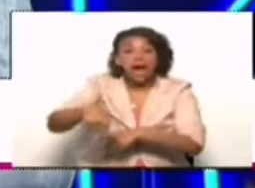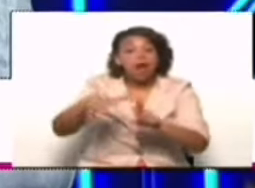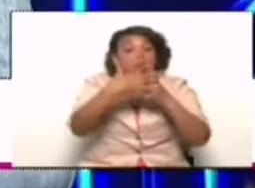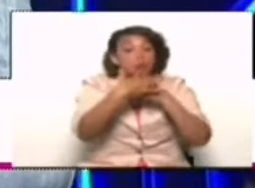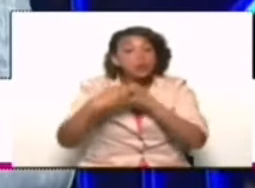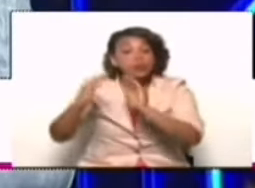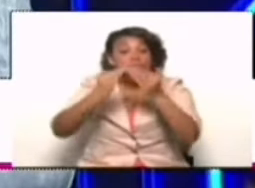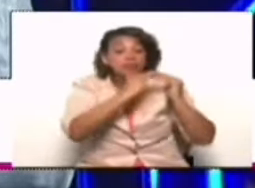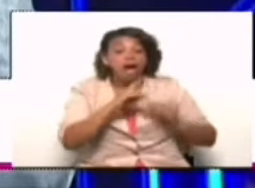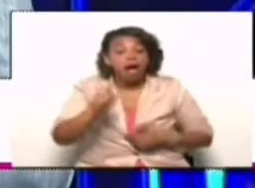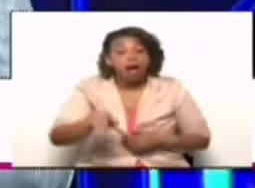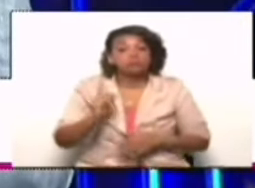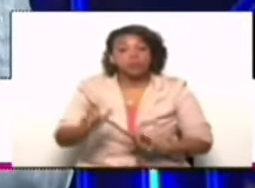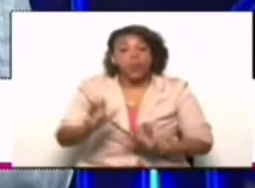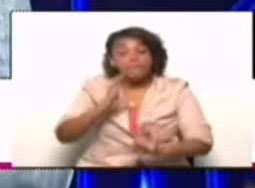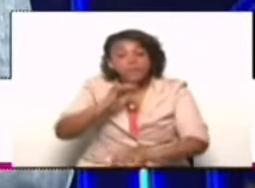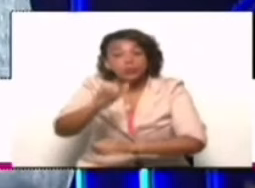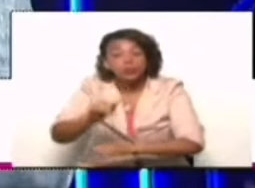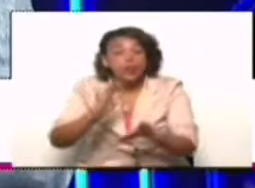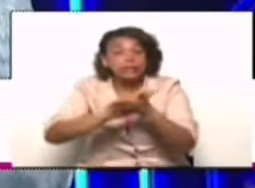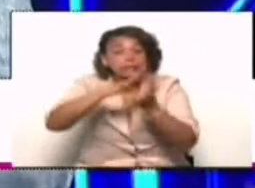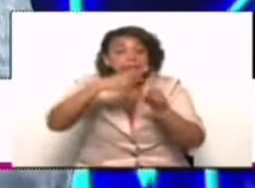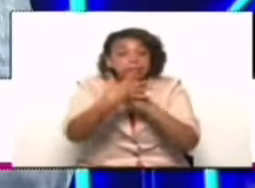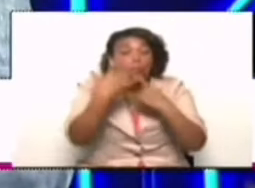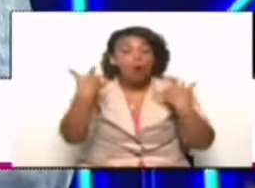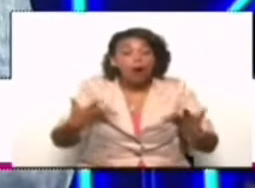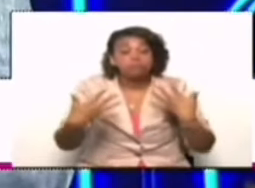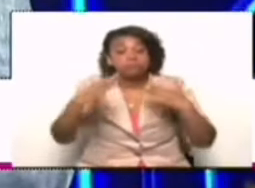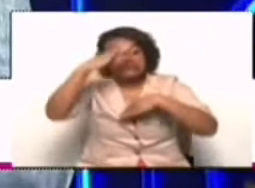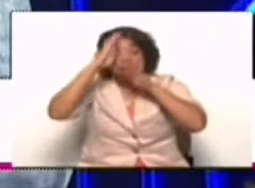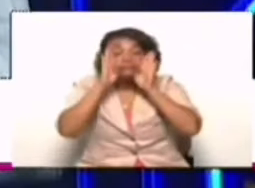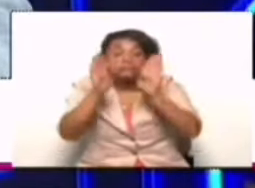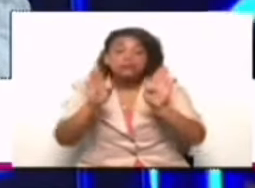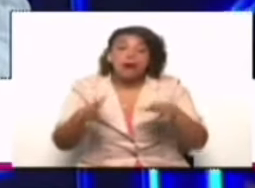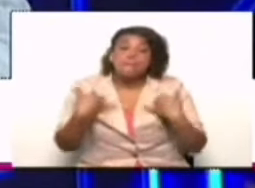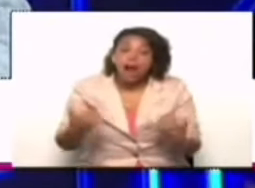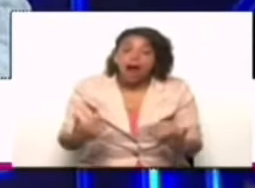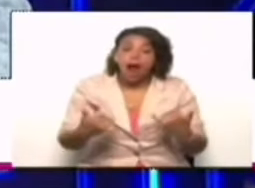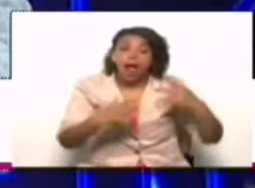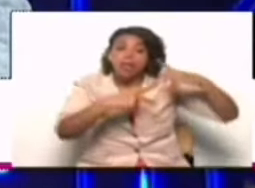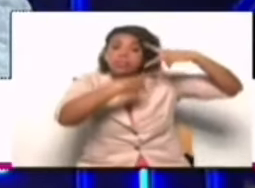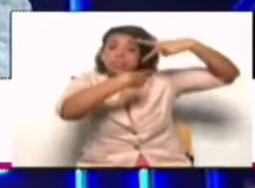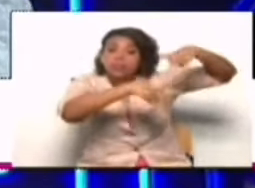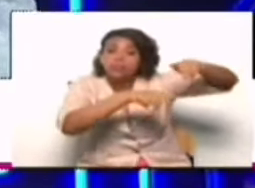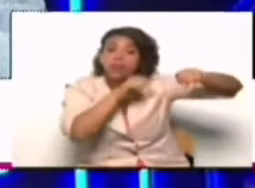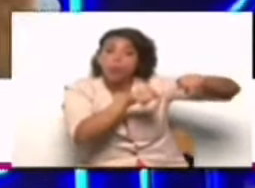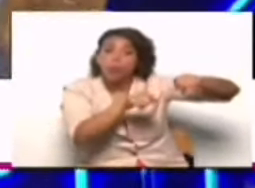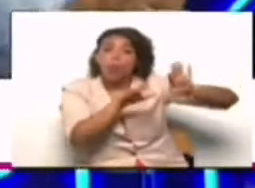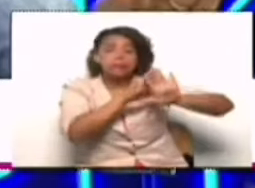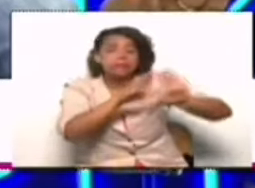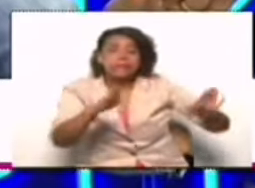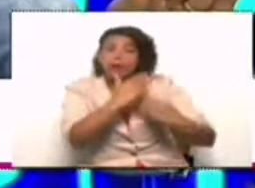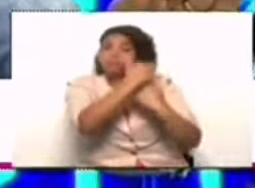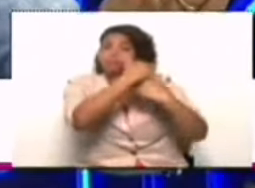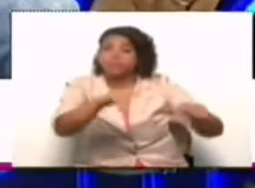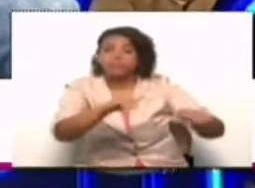comunidad, para nosotros poder colocar un freno a